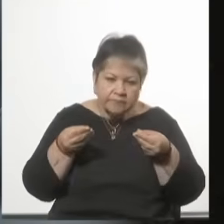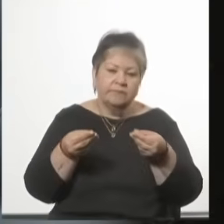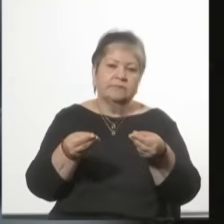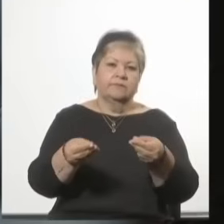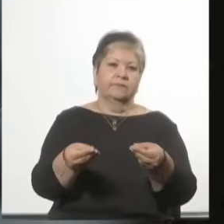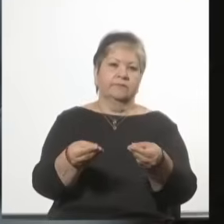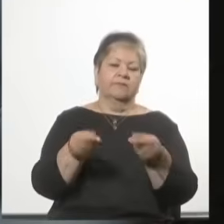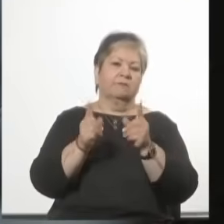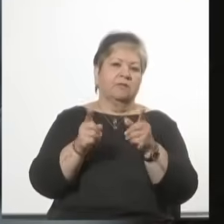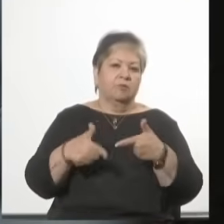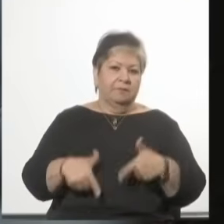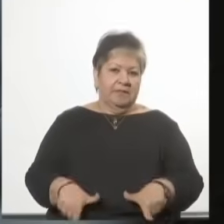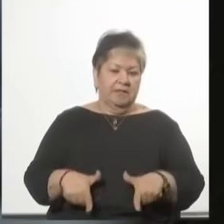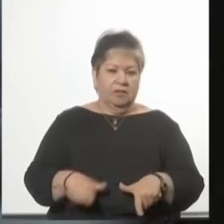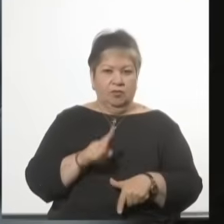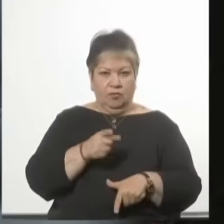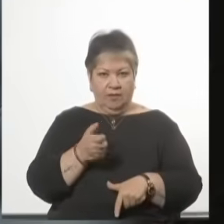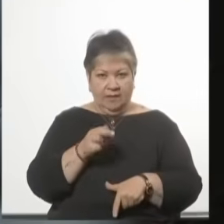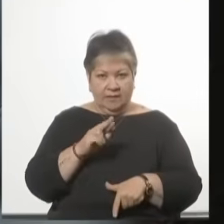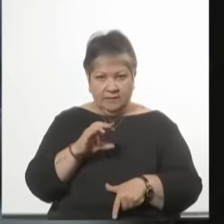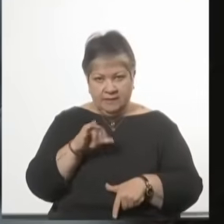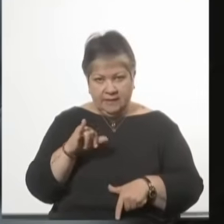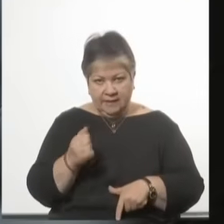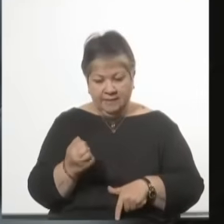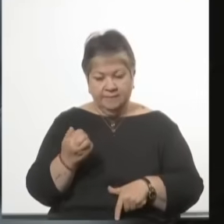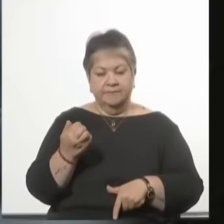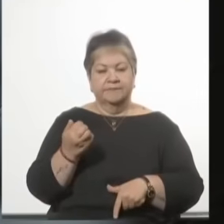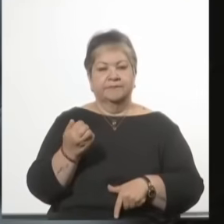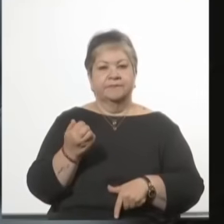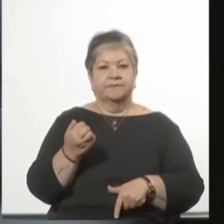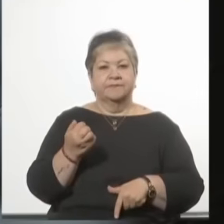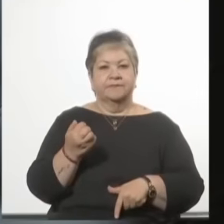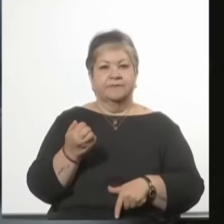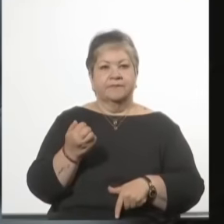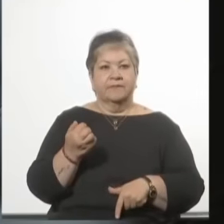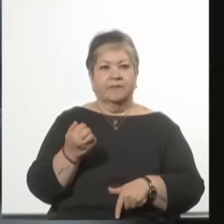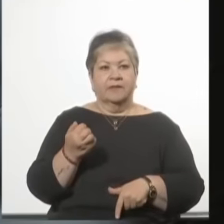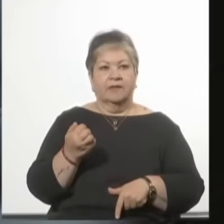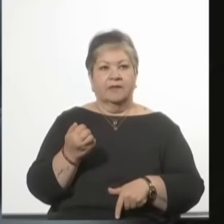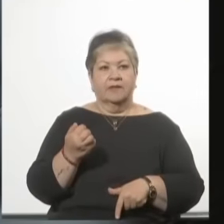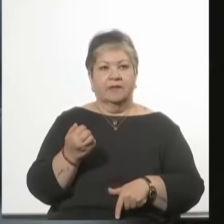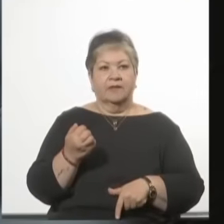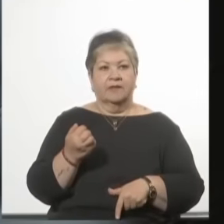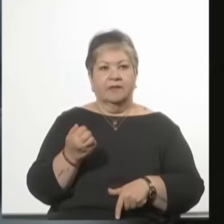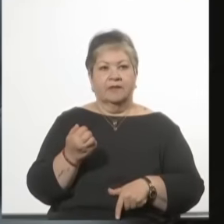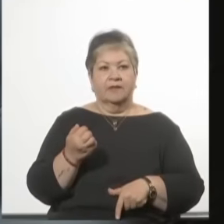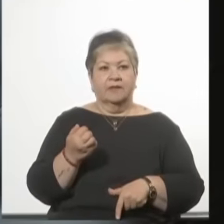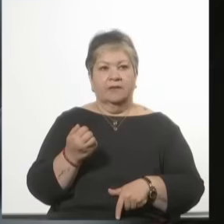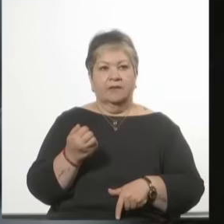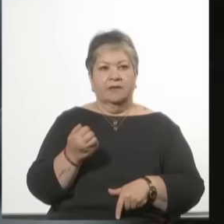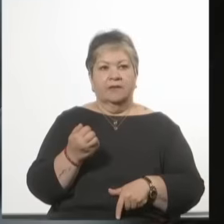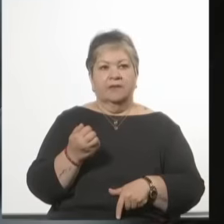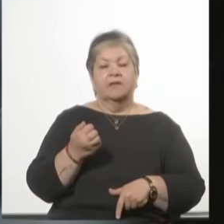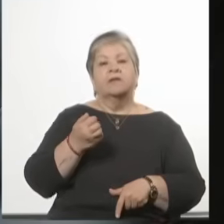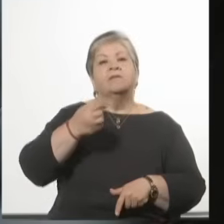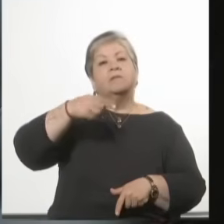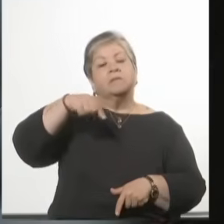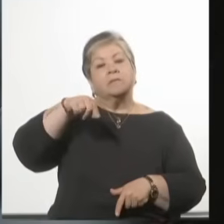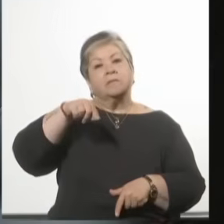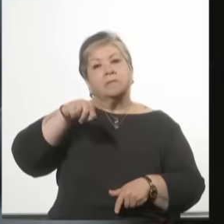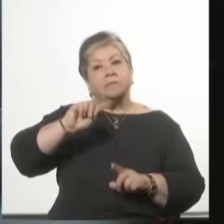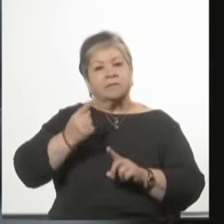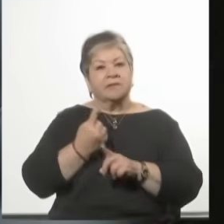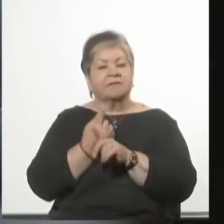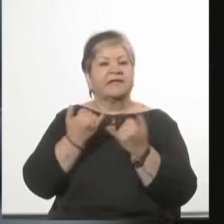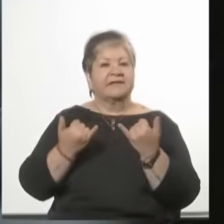el ministro en su momento, el primer día al frente de su cartera, el doctor Castaing-Debat, que la